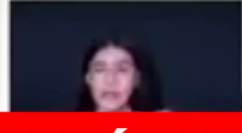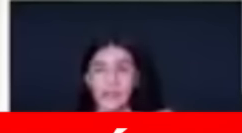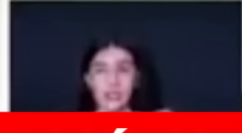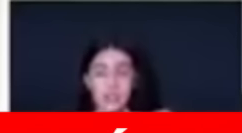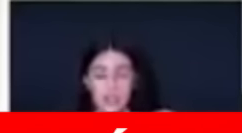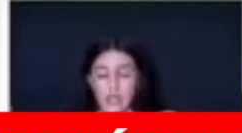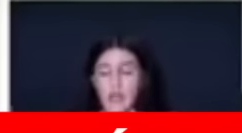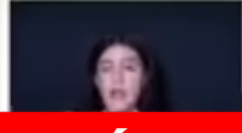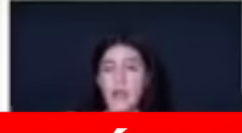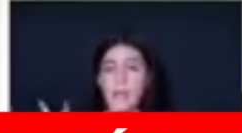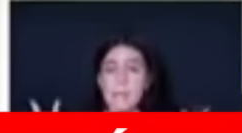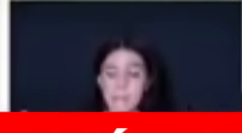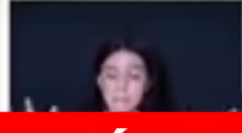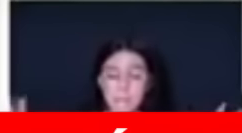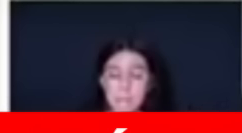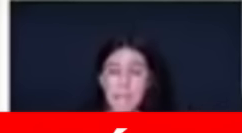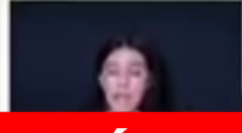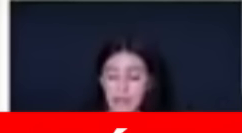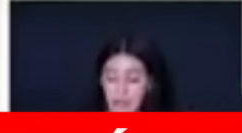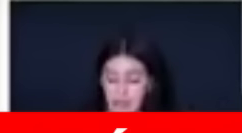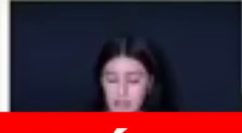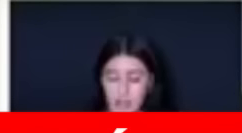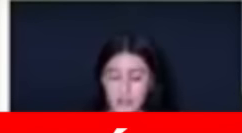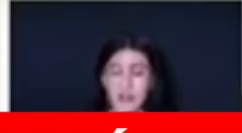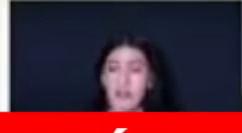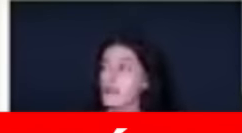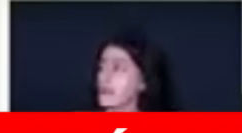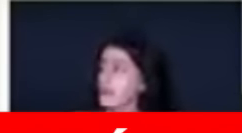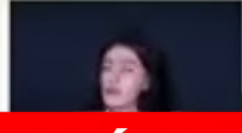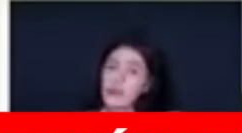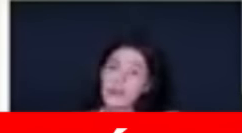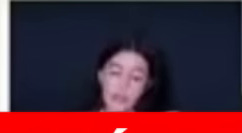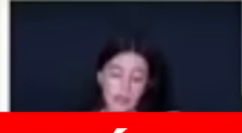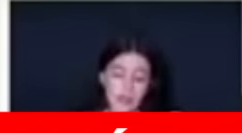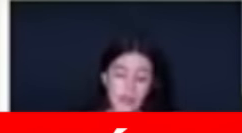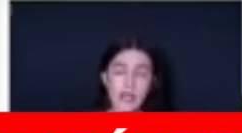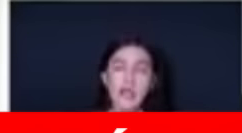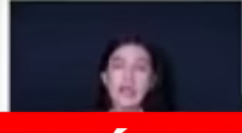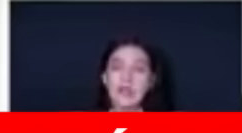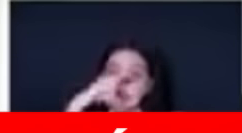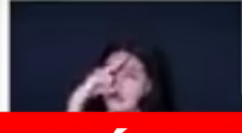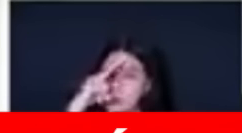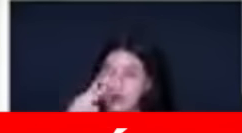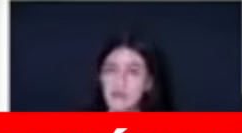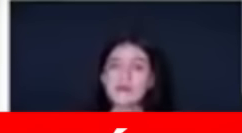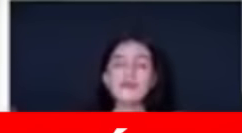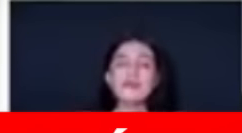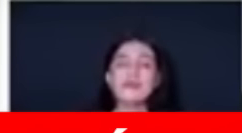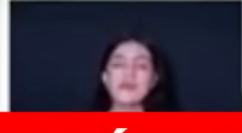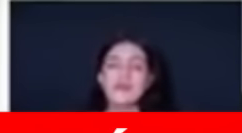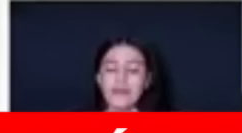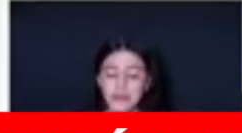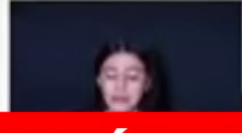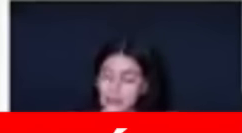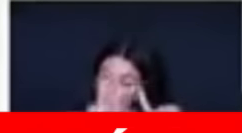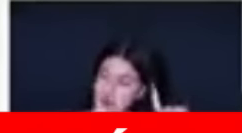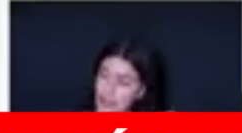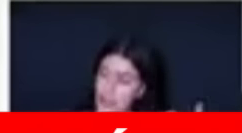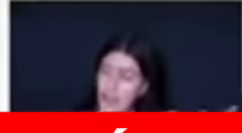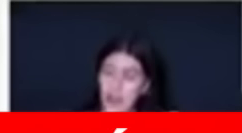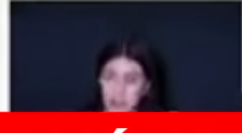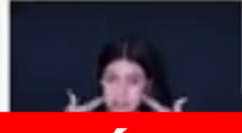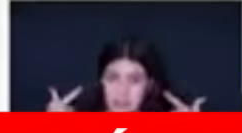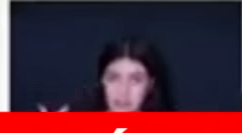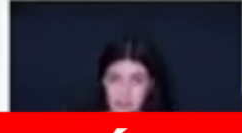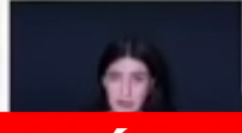Acción Nacional, la libertad nos llama. La patria nos llama, México, la